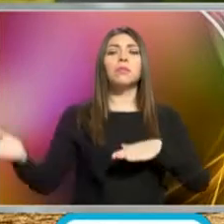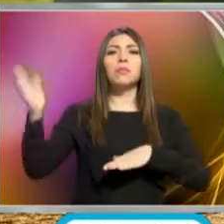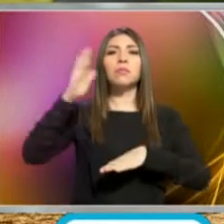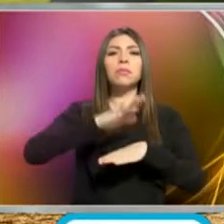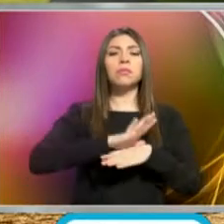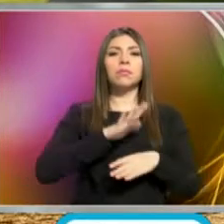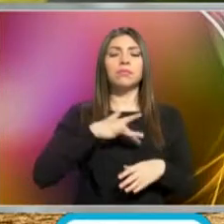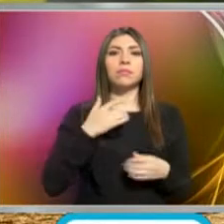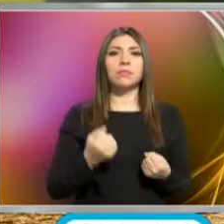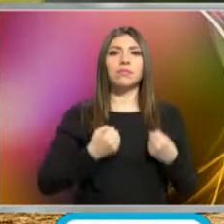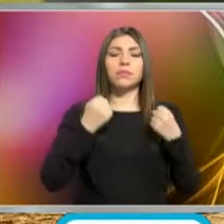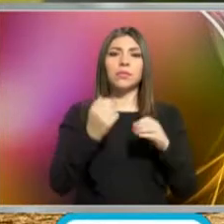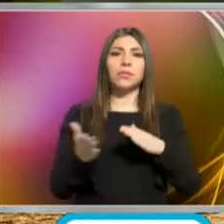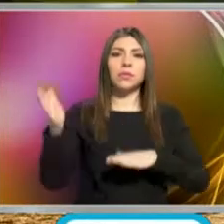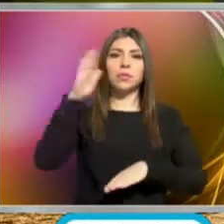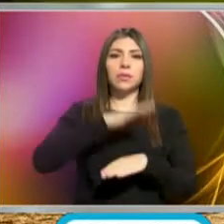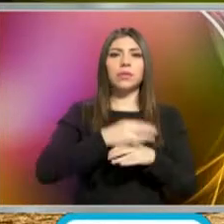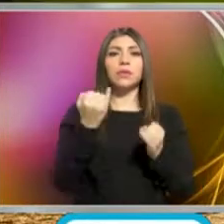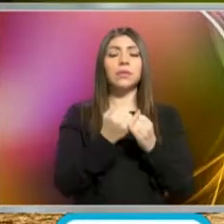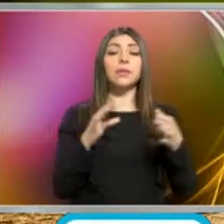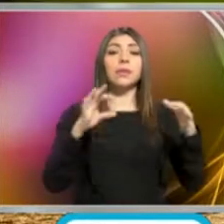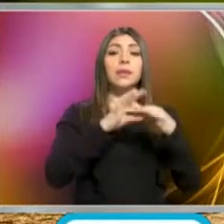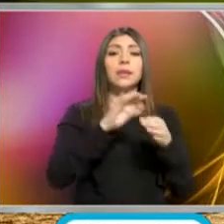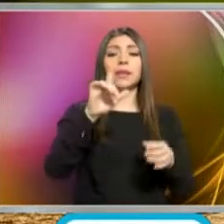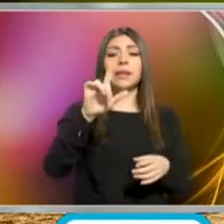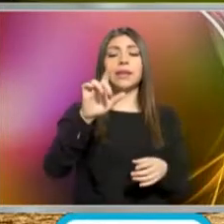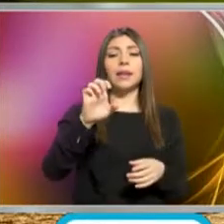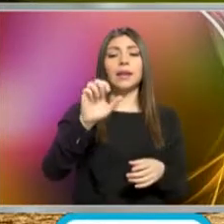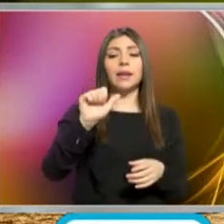la leanina,